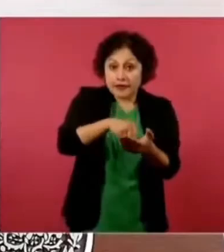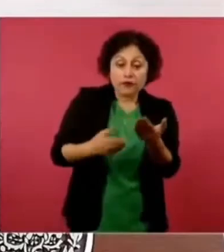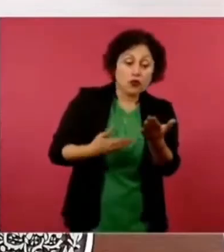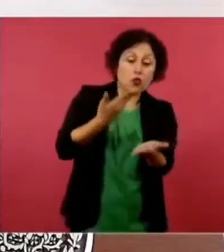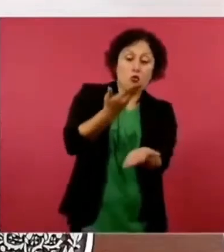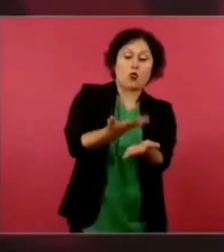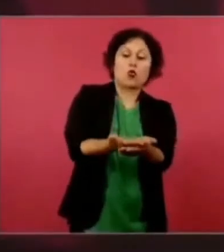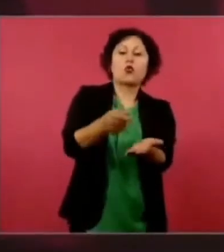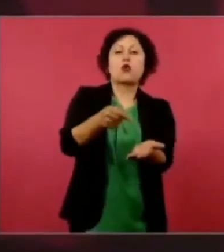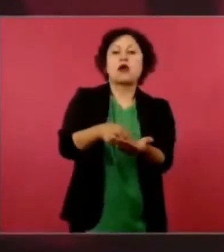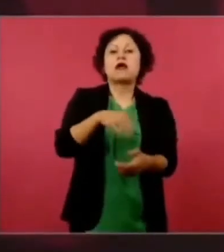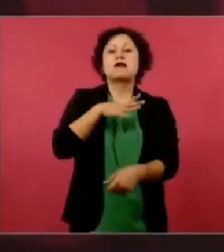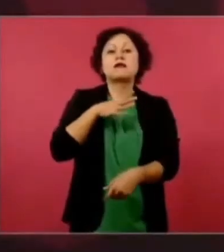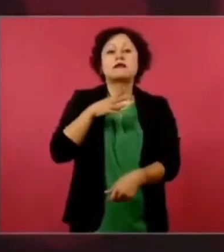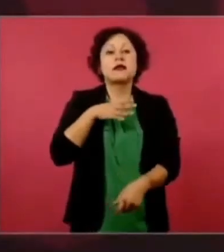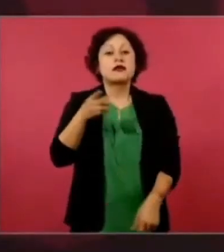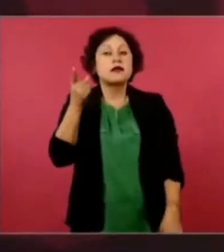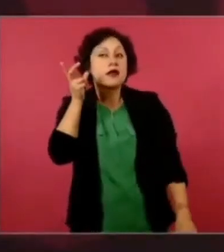de dos